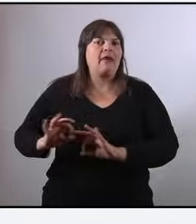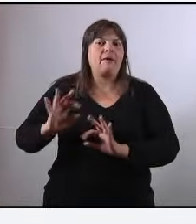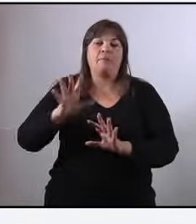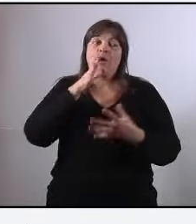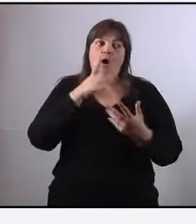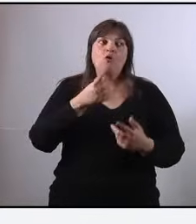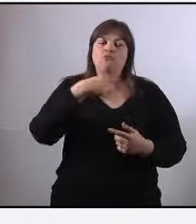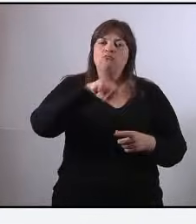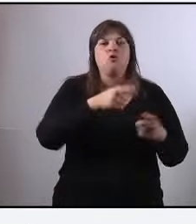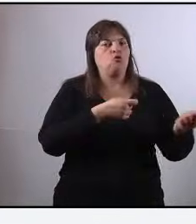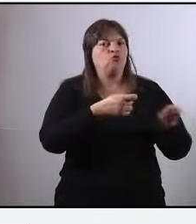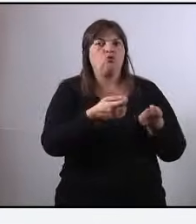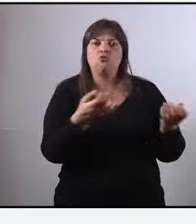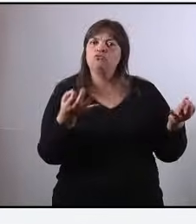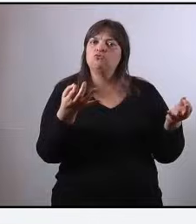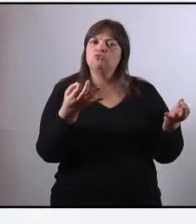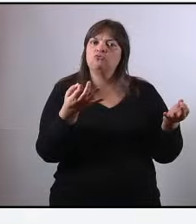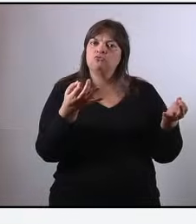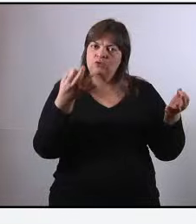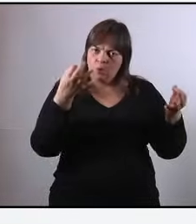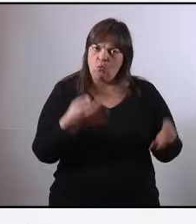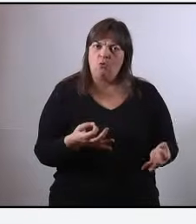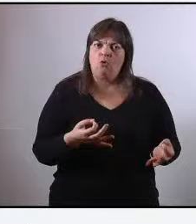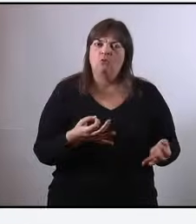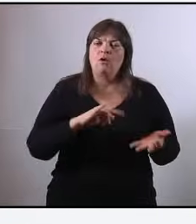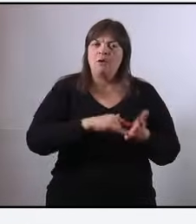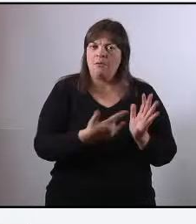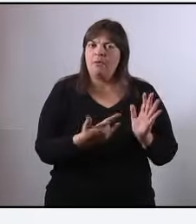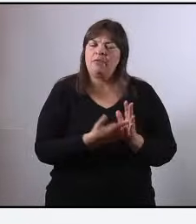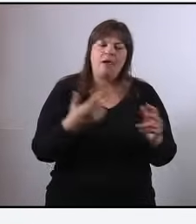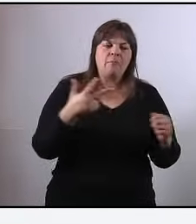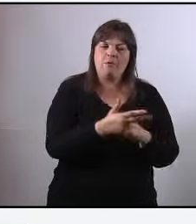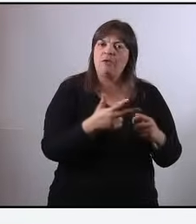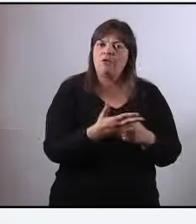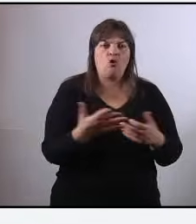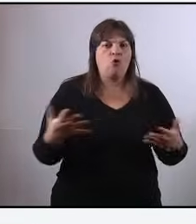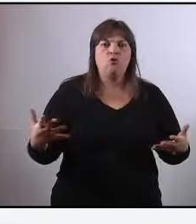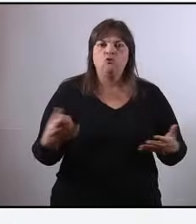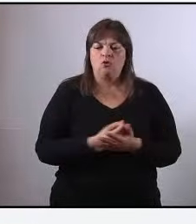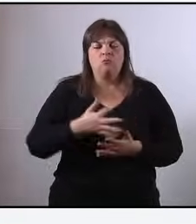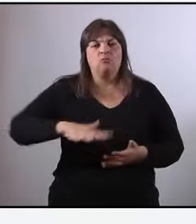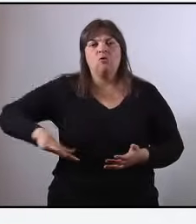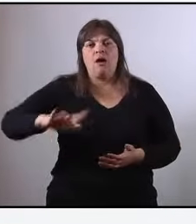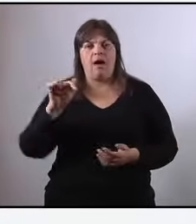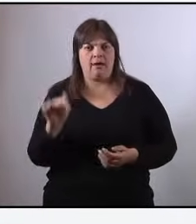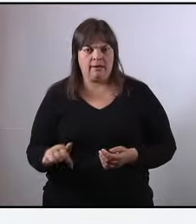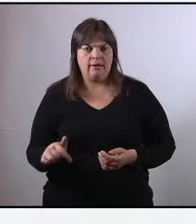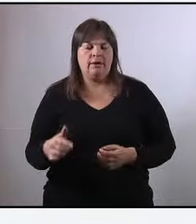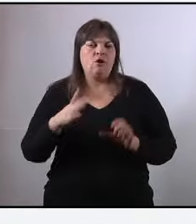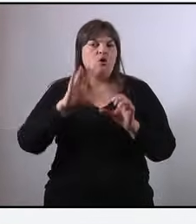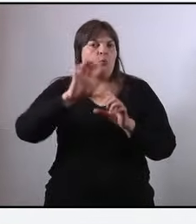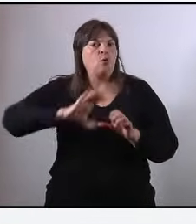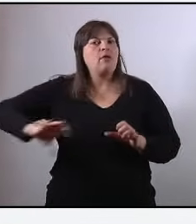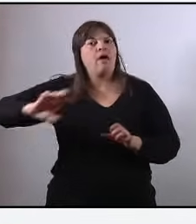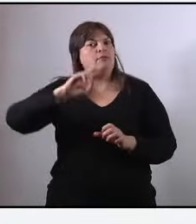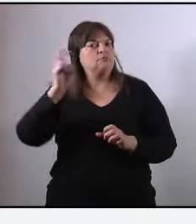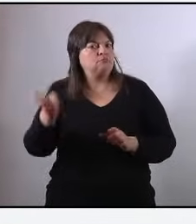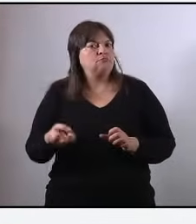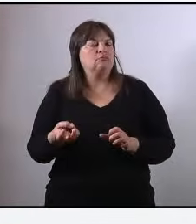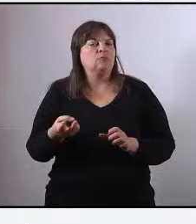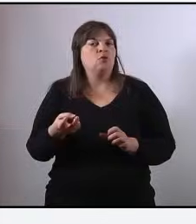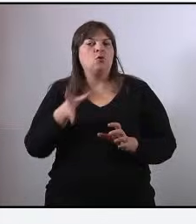poder controlar, que se van a desplegar todas esas medidas preventivas que pongan en funcionamiento las comunidades autónomas